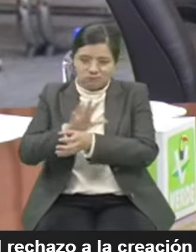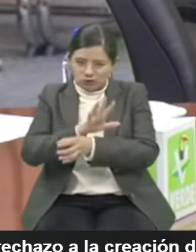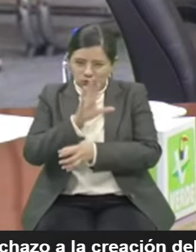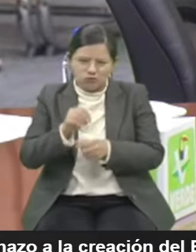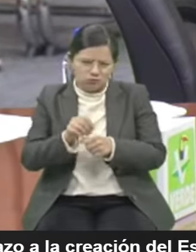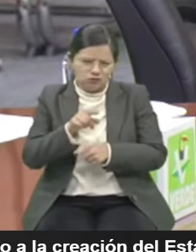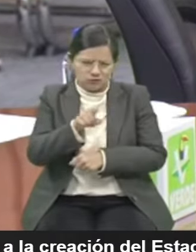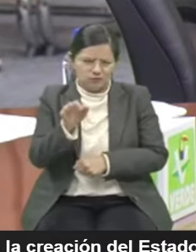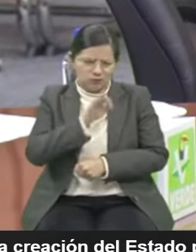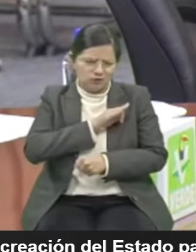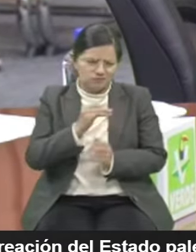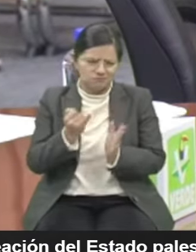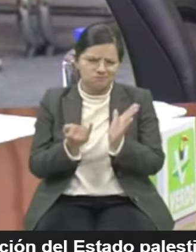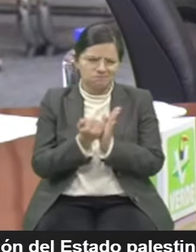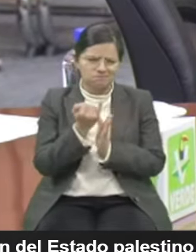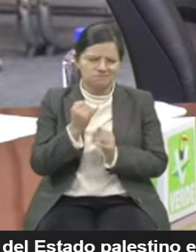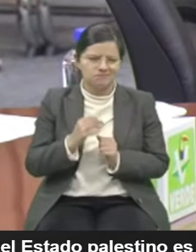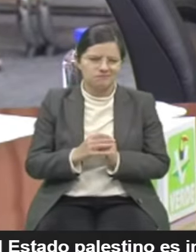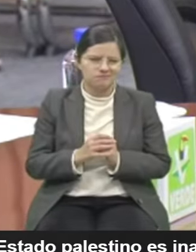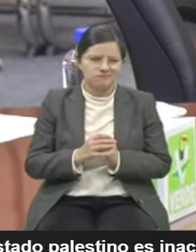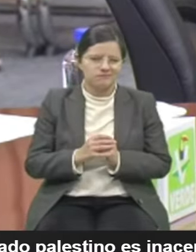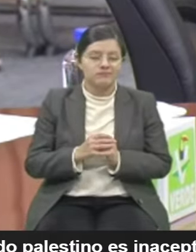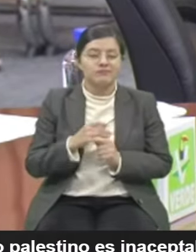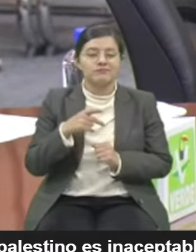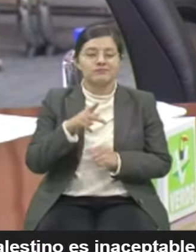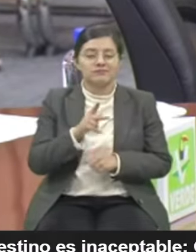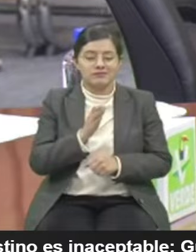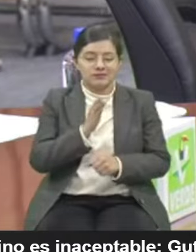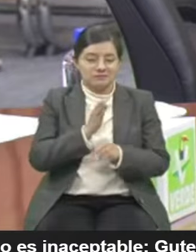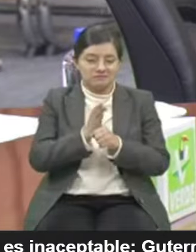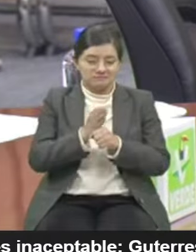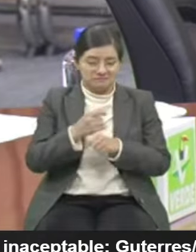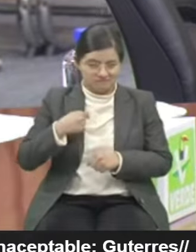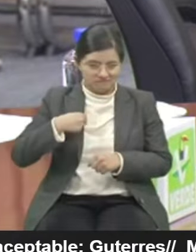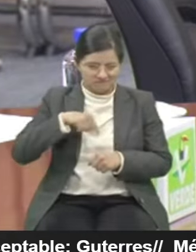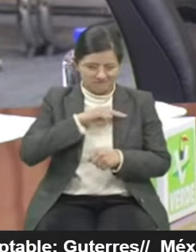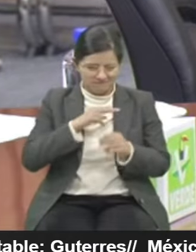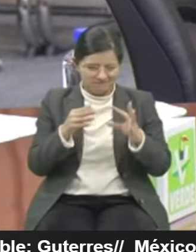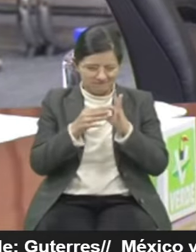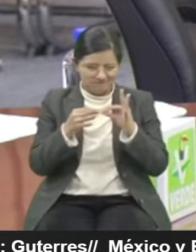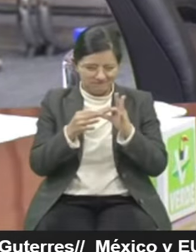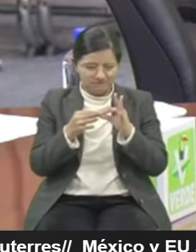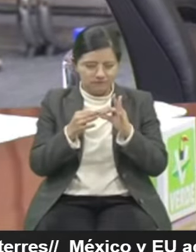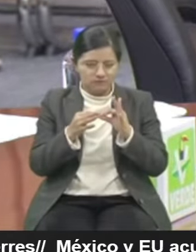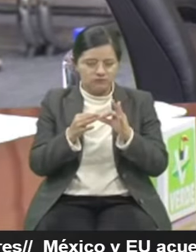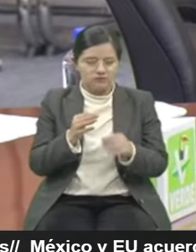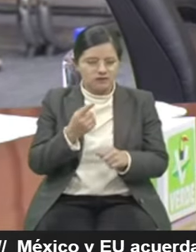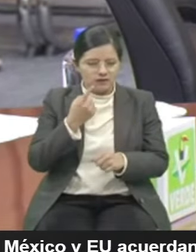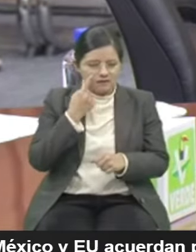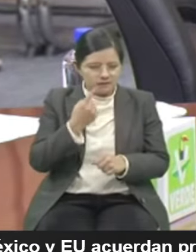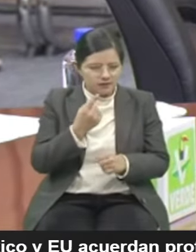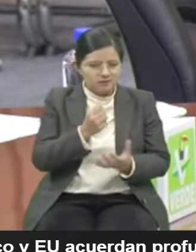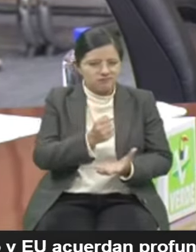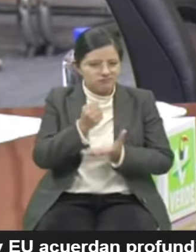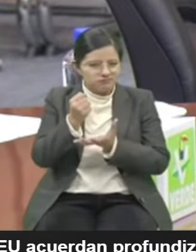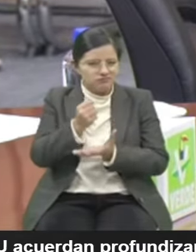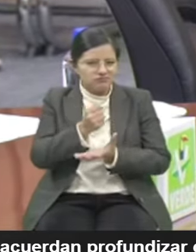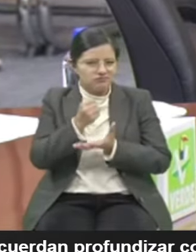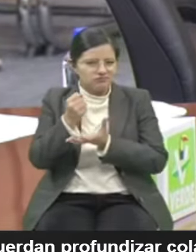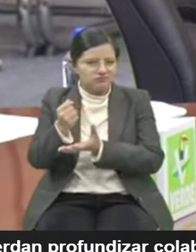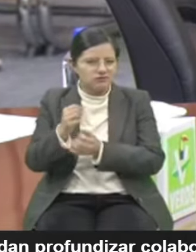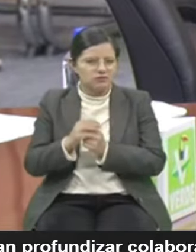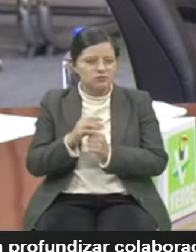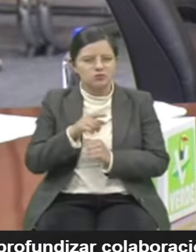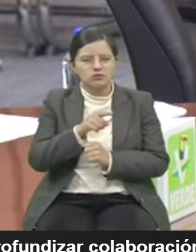evidentemente lo que nosotros estamos diciendo es que las razones de cómo han ejercido gasto de manera